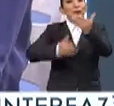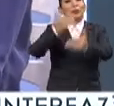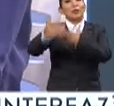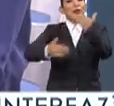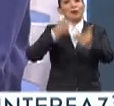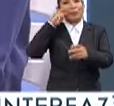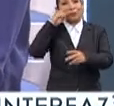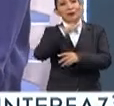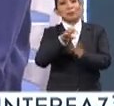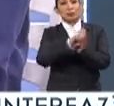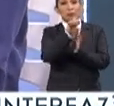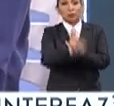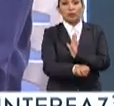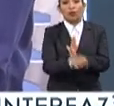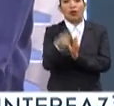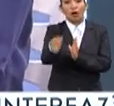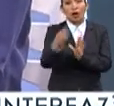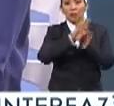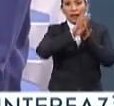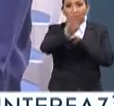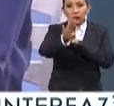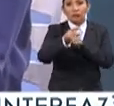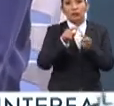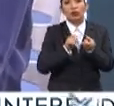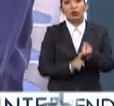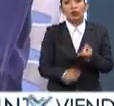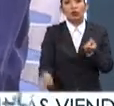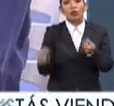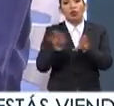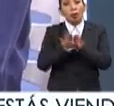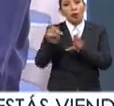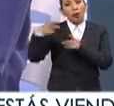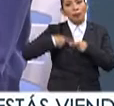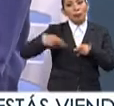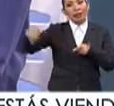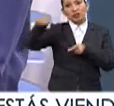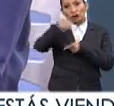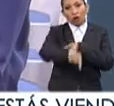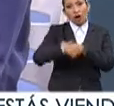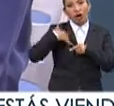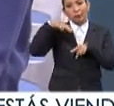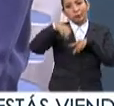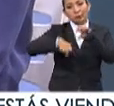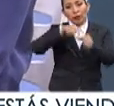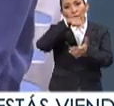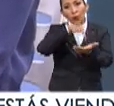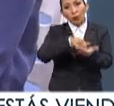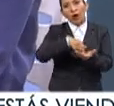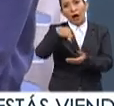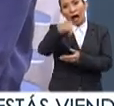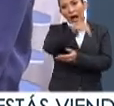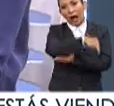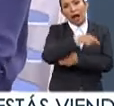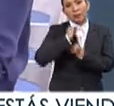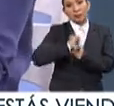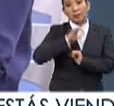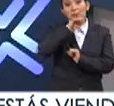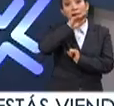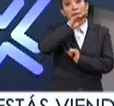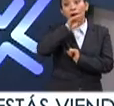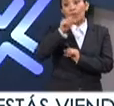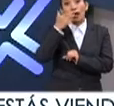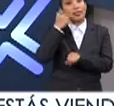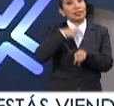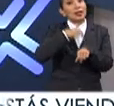considerándose no como la migración como las personas que están ocupando los lugares en los puestos las mamás que no